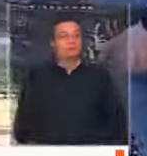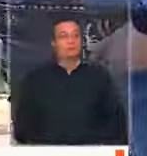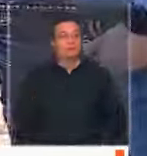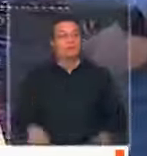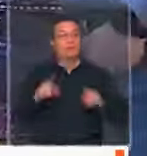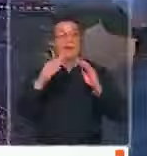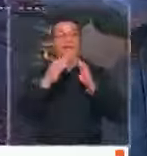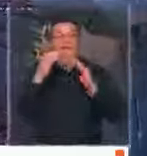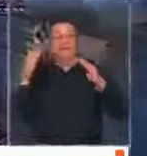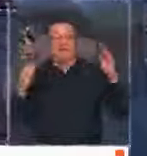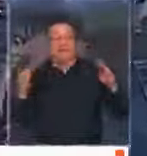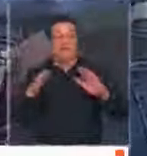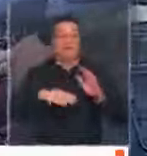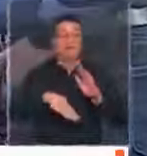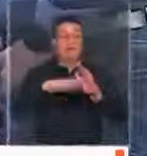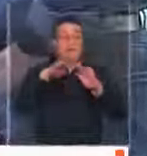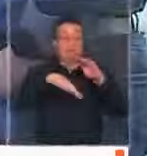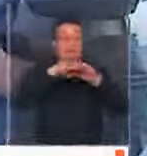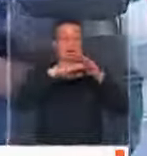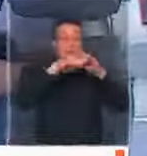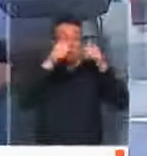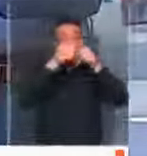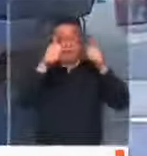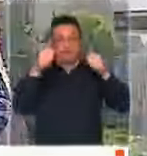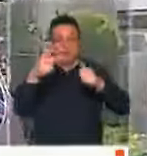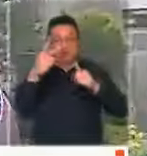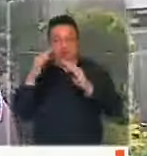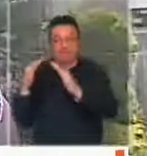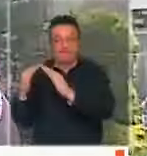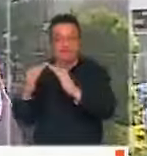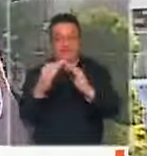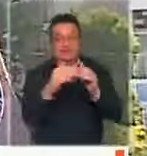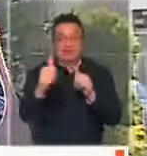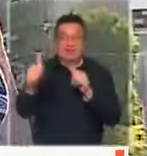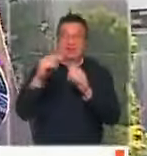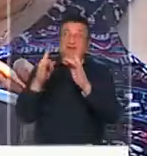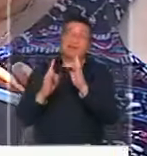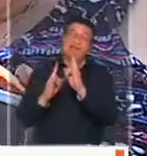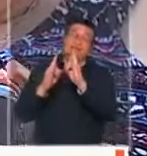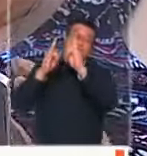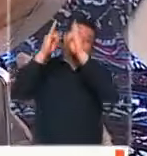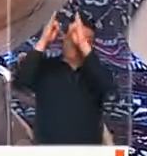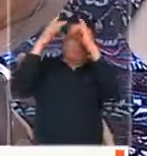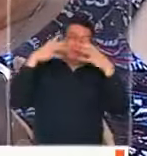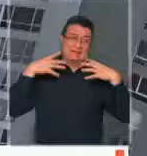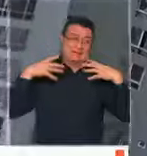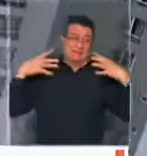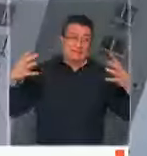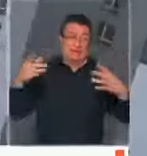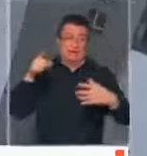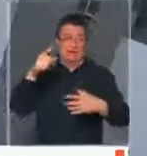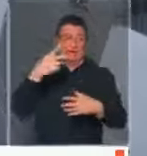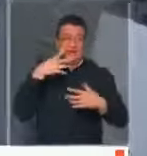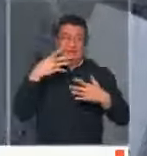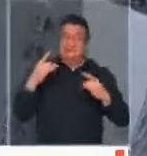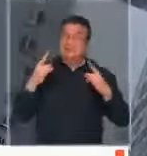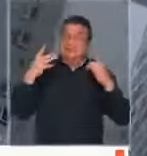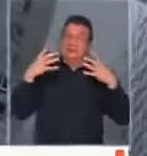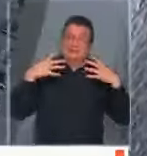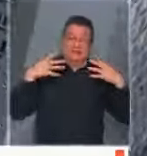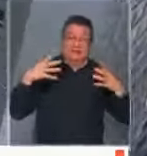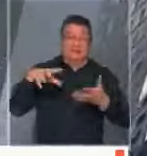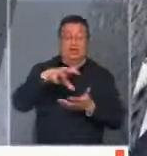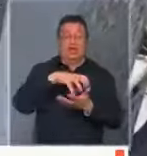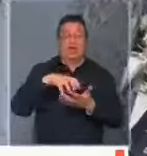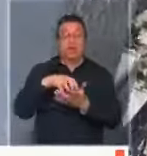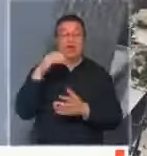Estos vecinos son los máximos dirigentes de dos villas cercanas al Titanic, como se conoce a este gigantesco edificio de la